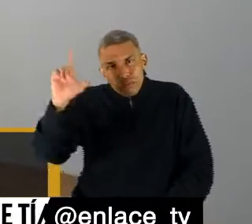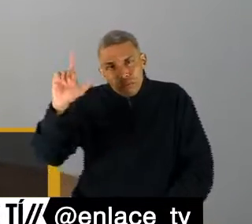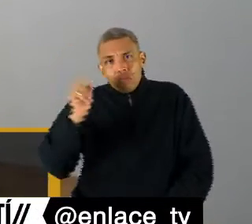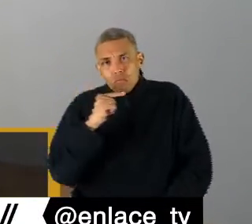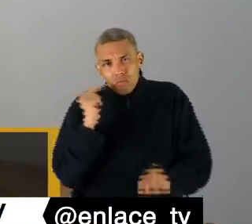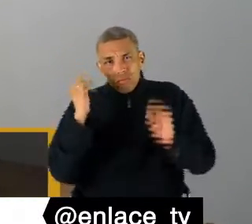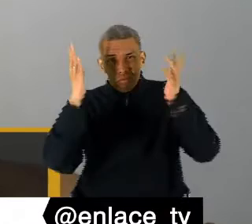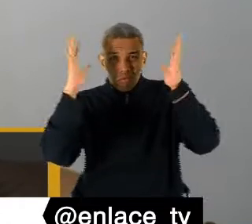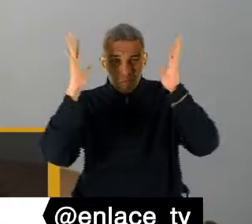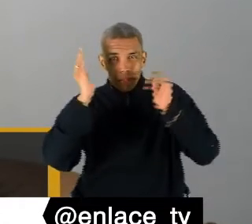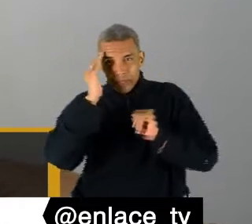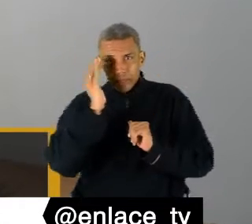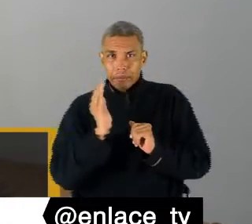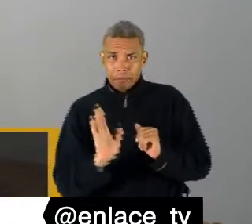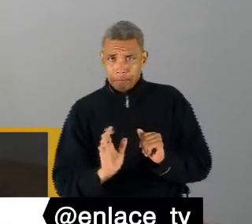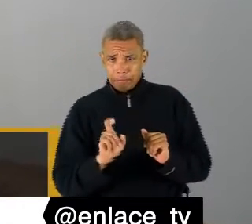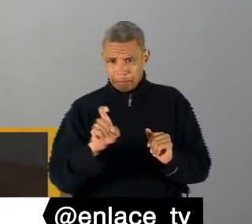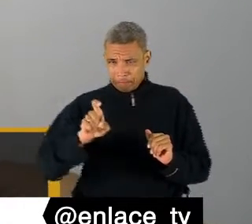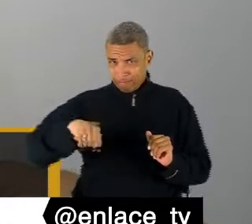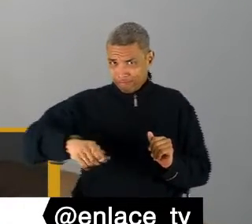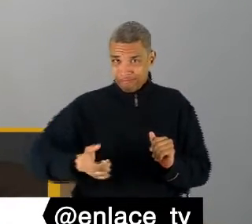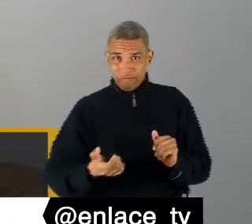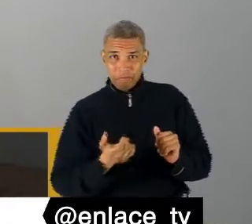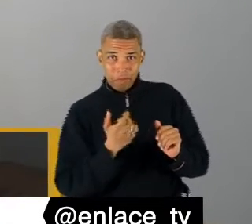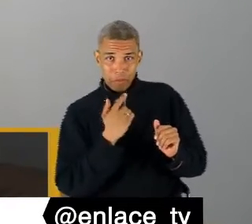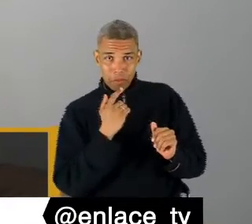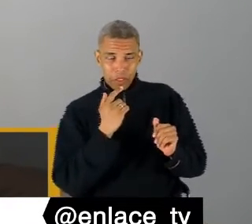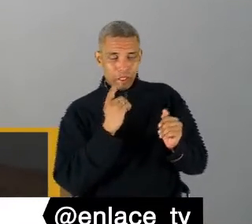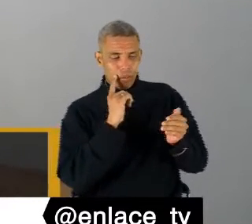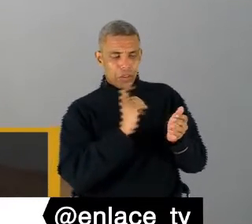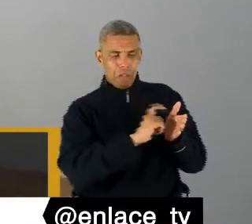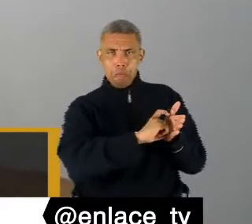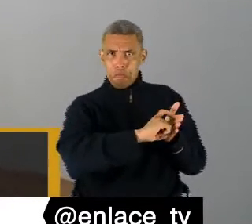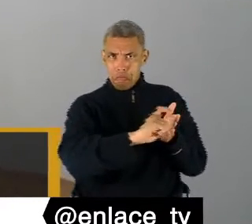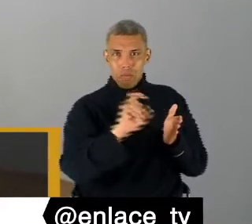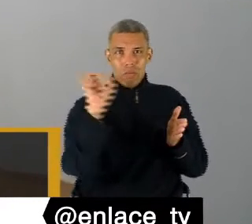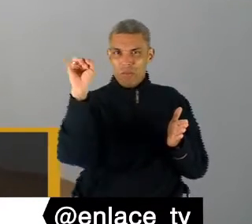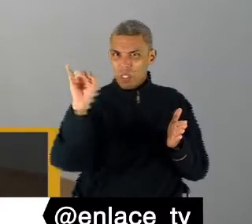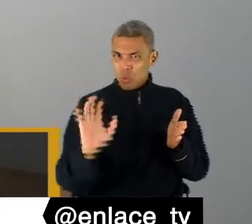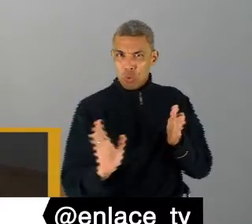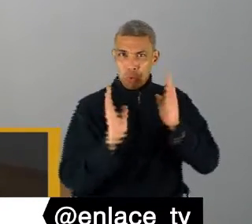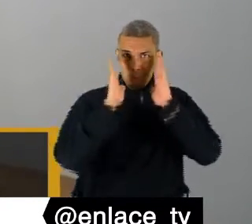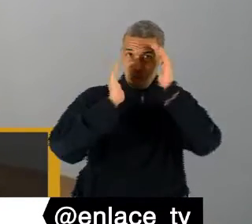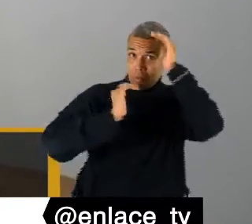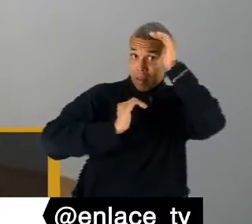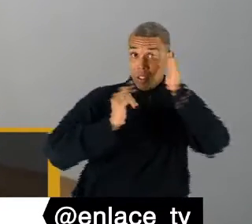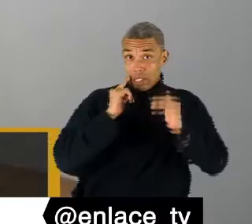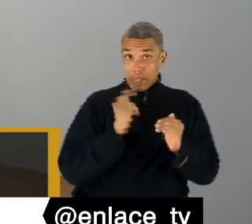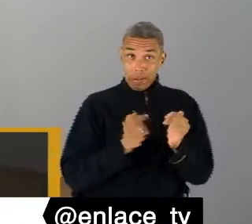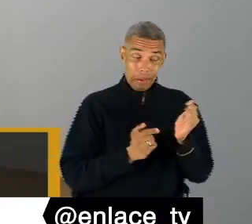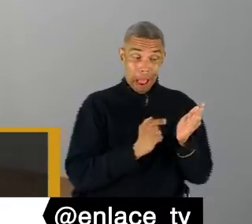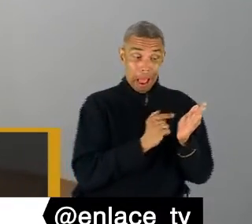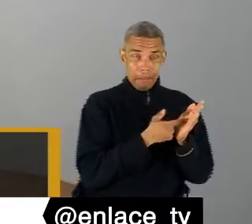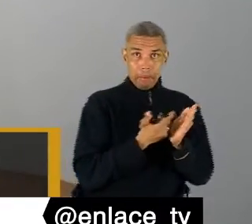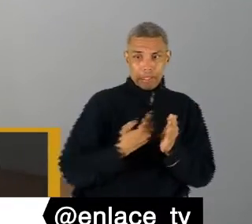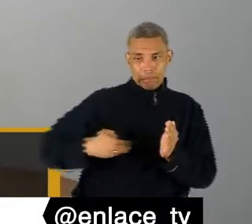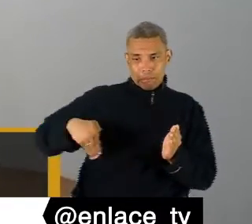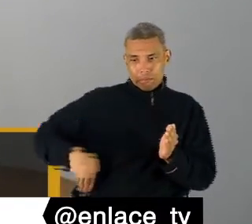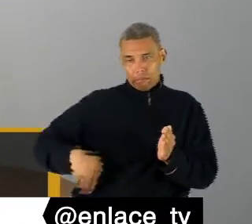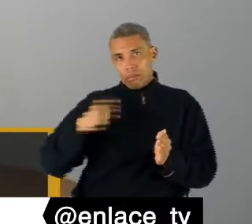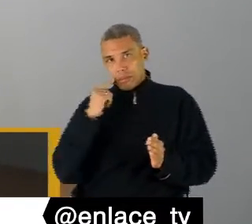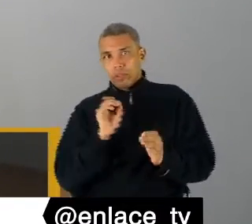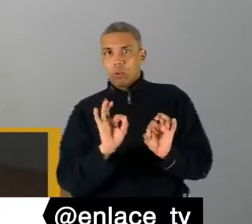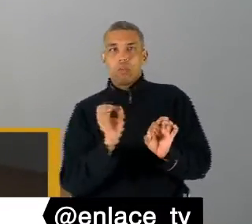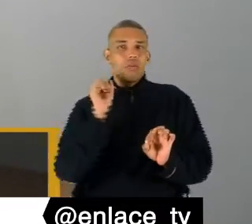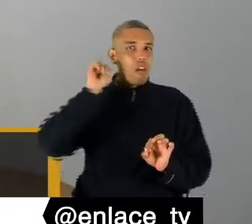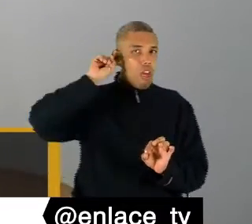precisamente pues llevar todos sus documentos en regla, la no ingesta de bebidas embriagantes, y obviamente acudir pues a todas las precauciones que en la vía van a